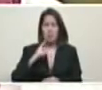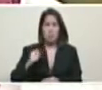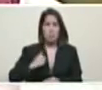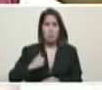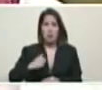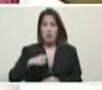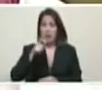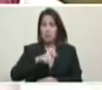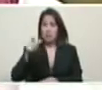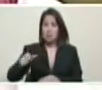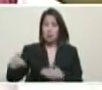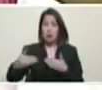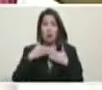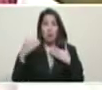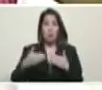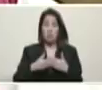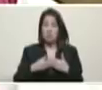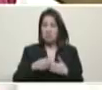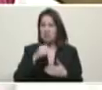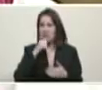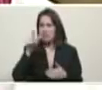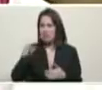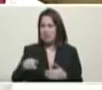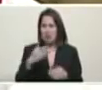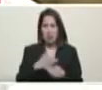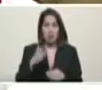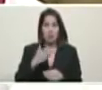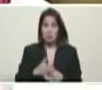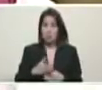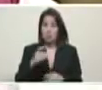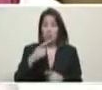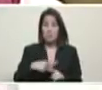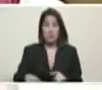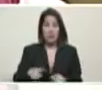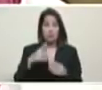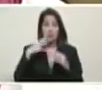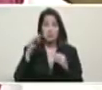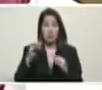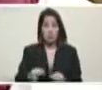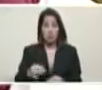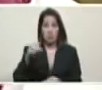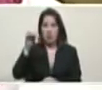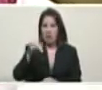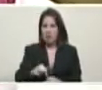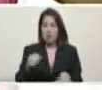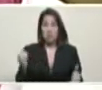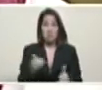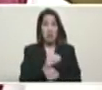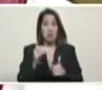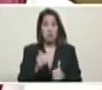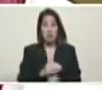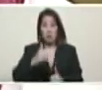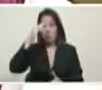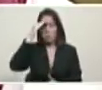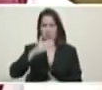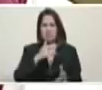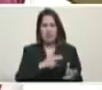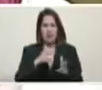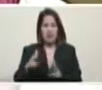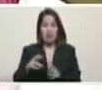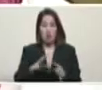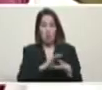atacaron, no importa quiénes sean, pero ténganlo por seguro que aquí van a conseguir una Fuerza Armada